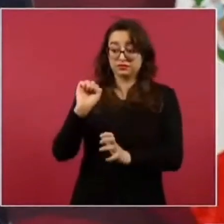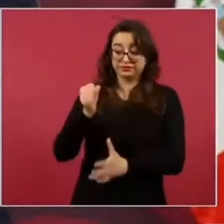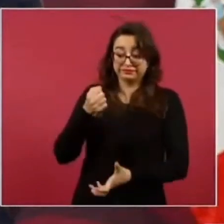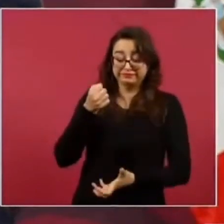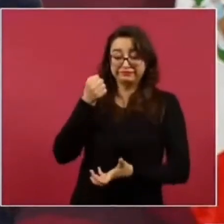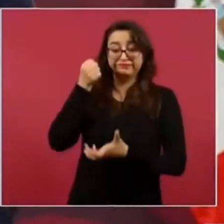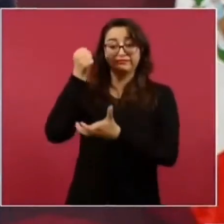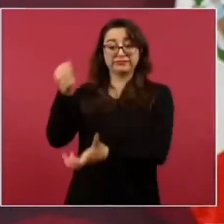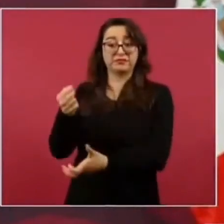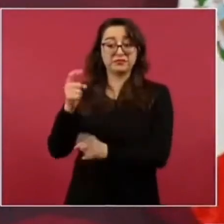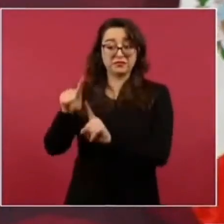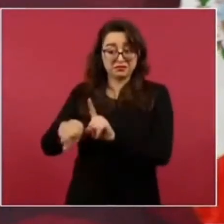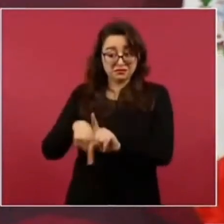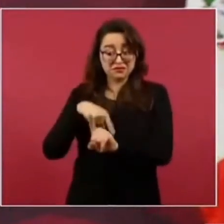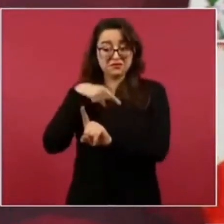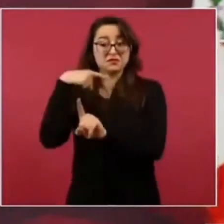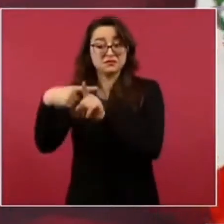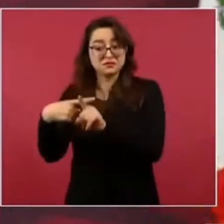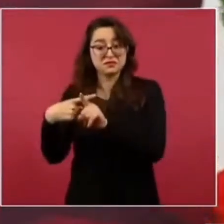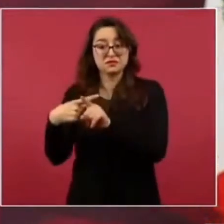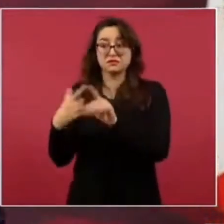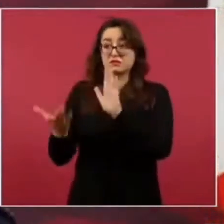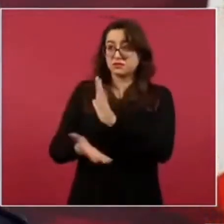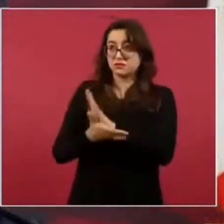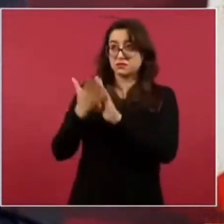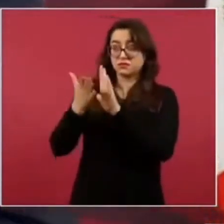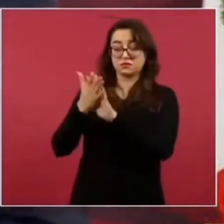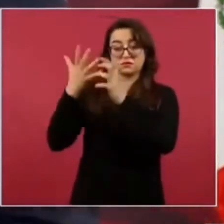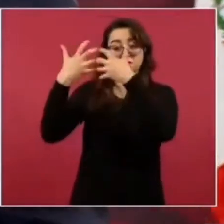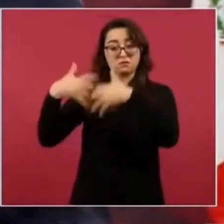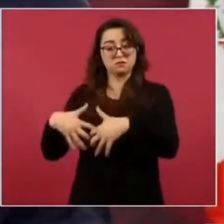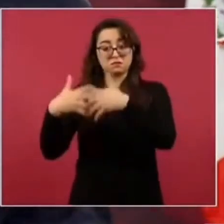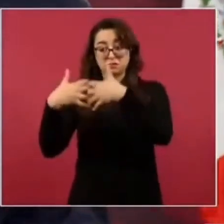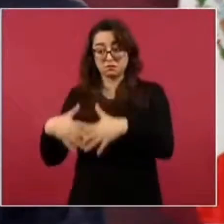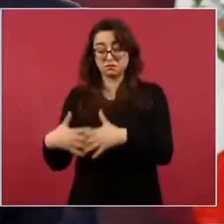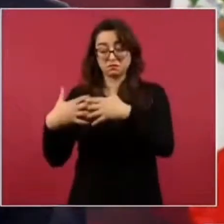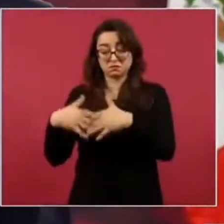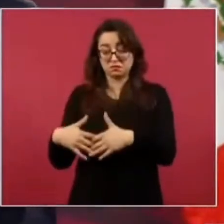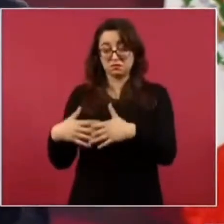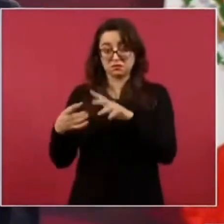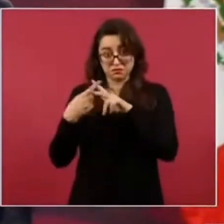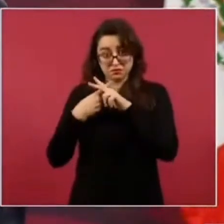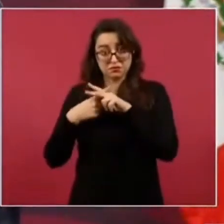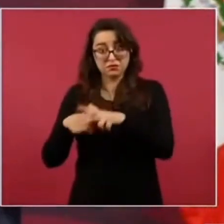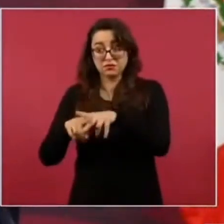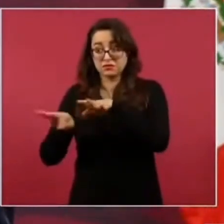desenredamos el problema y seguimos adelante, ¿no? Entonces optamos por eso